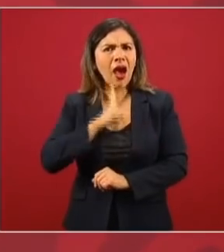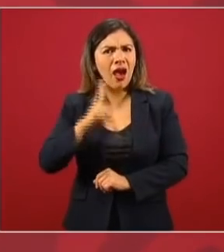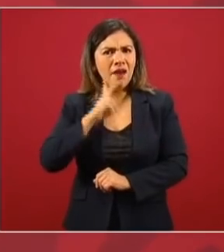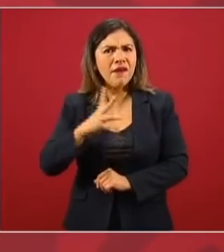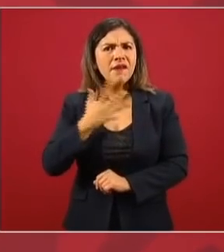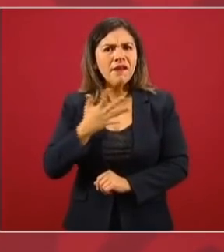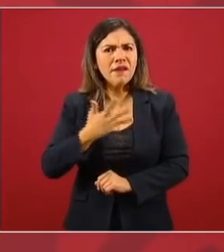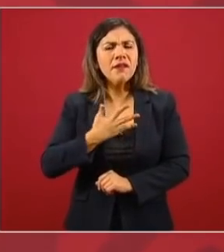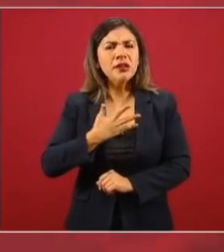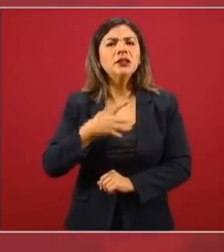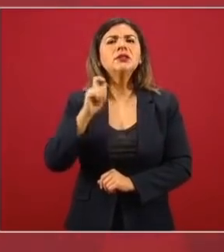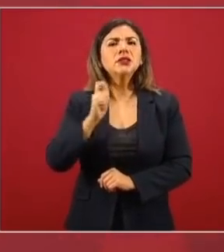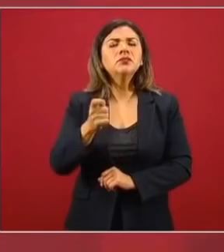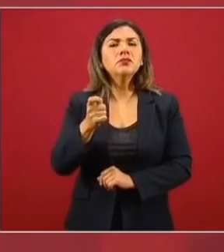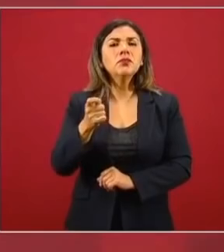de que